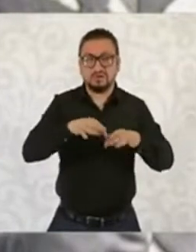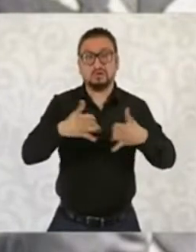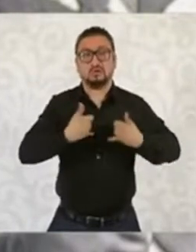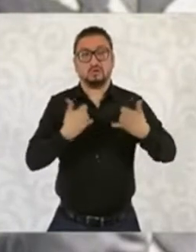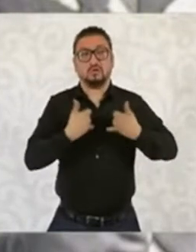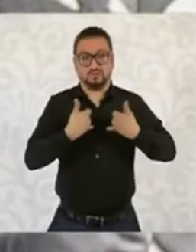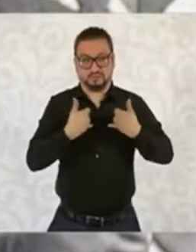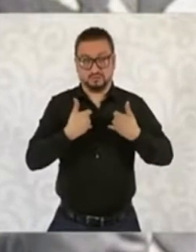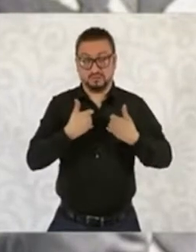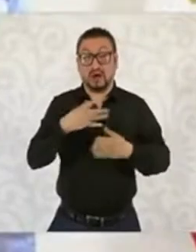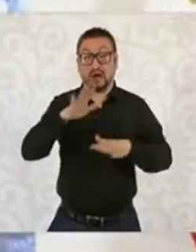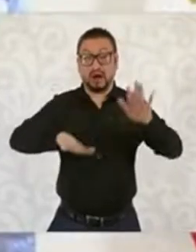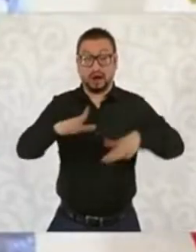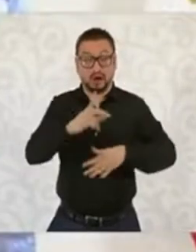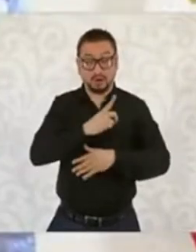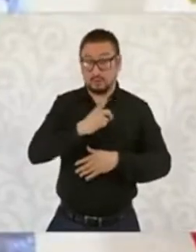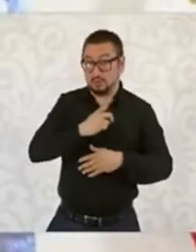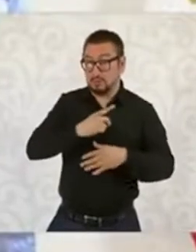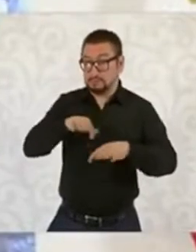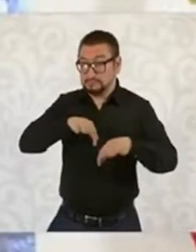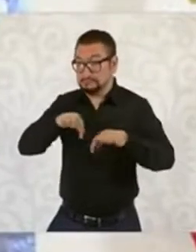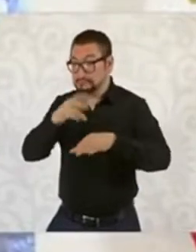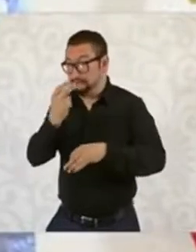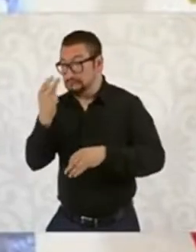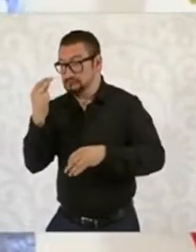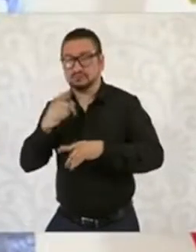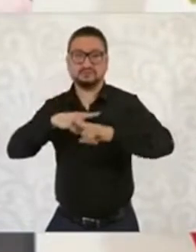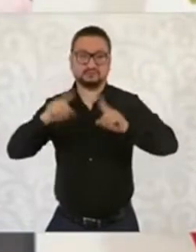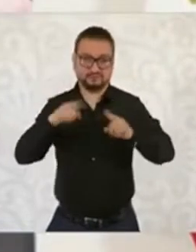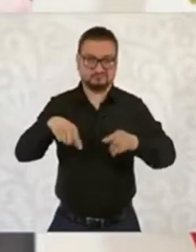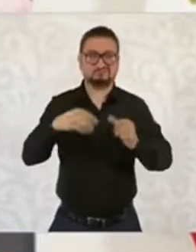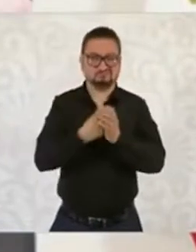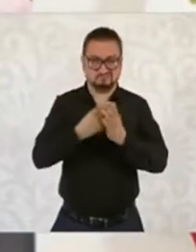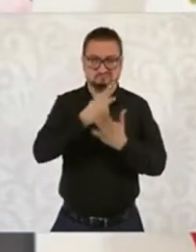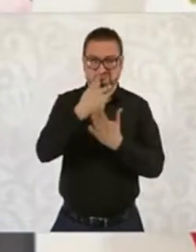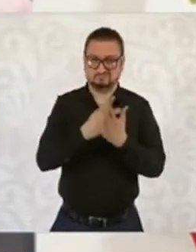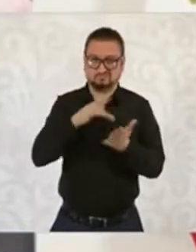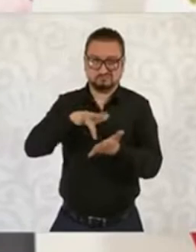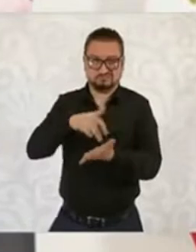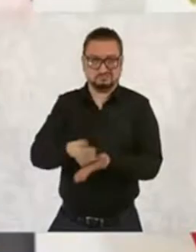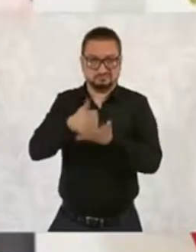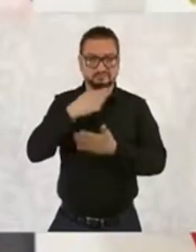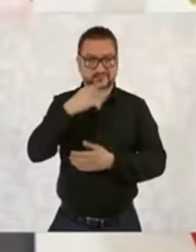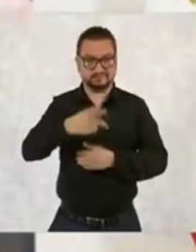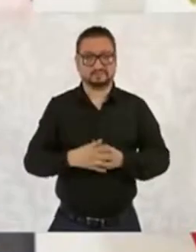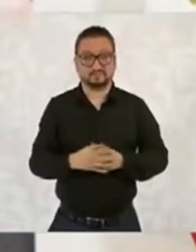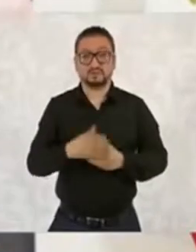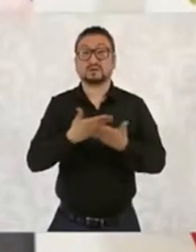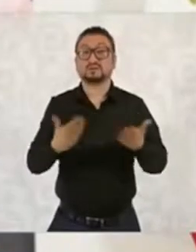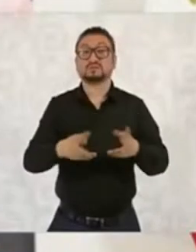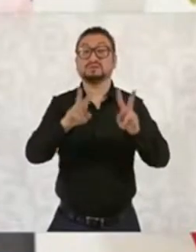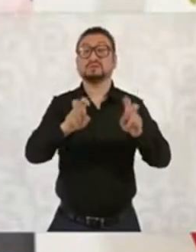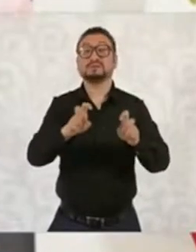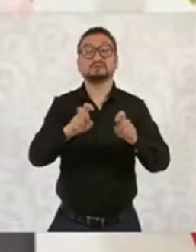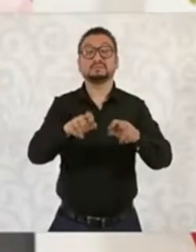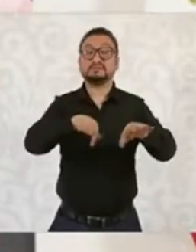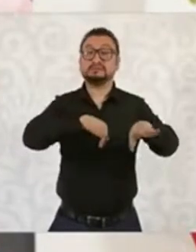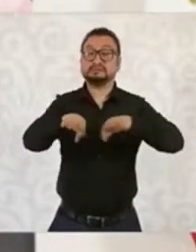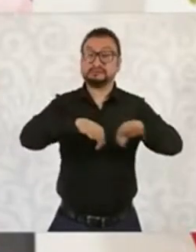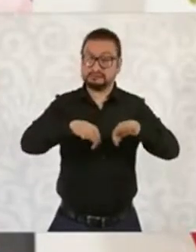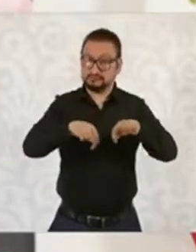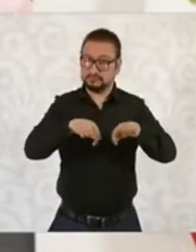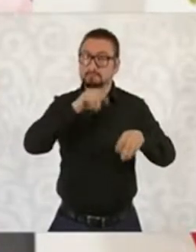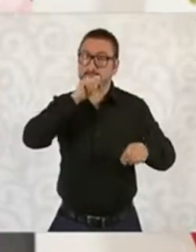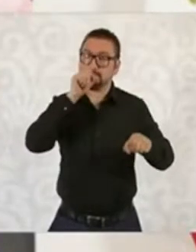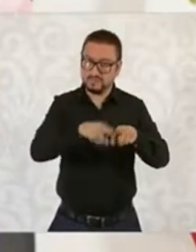propia cuenta una ocupación o trabajo. También comentar que respecto al empleo, hemos tenido